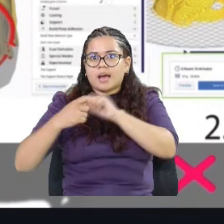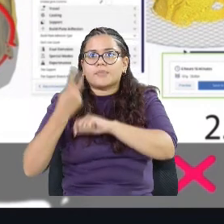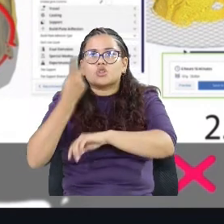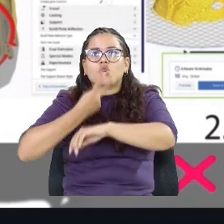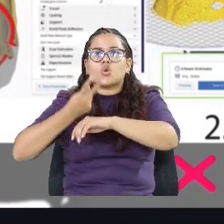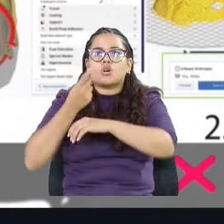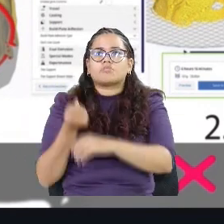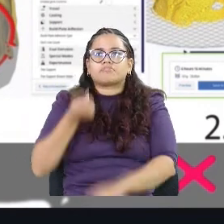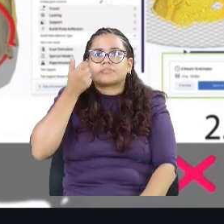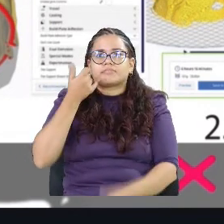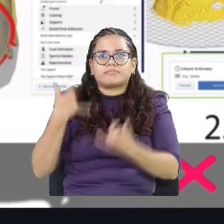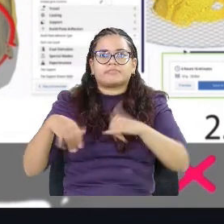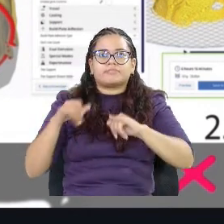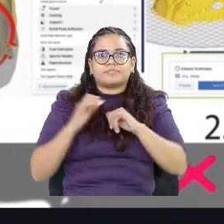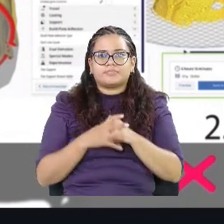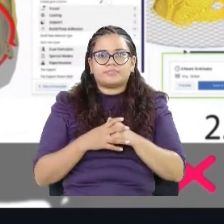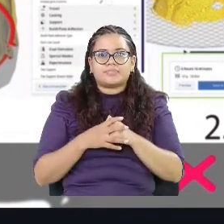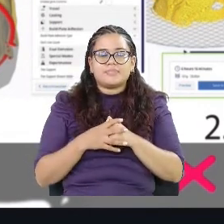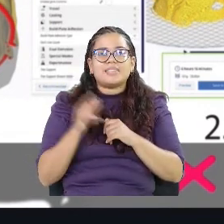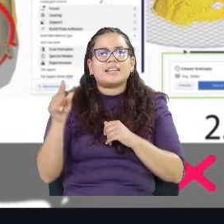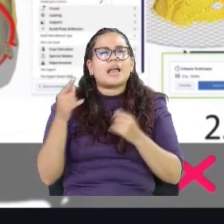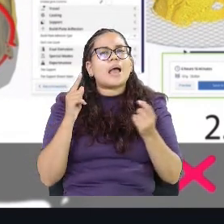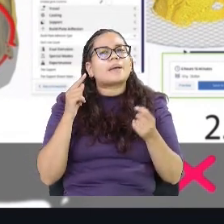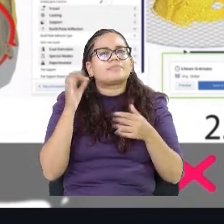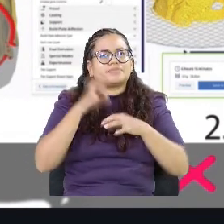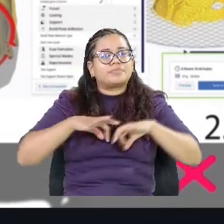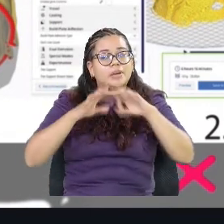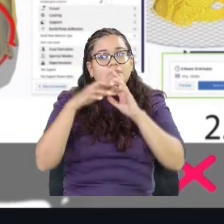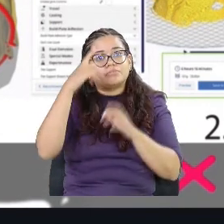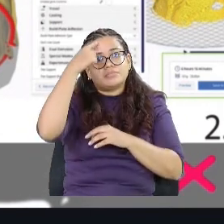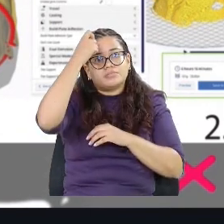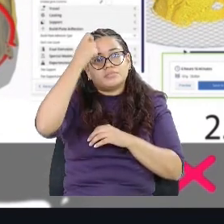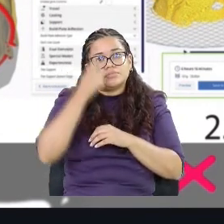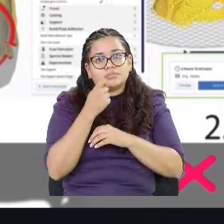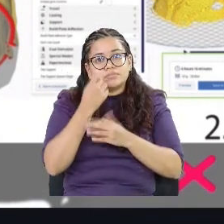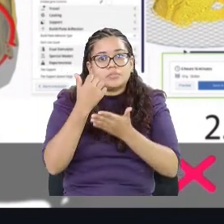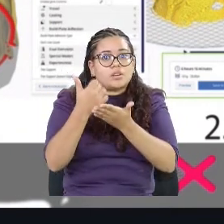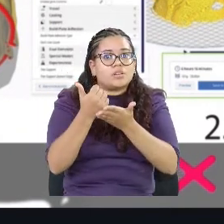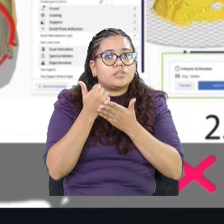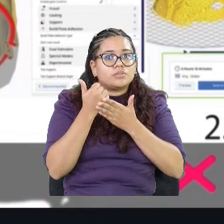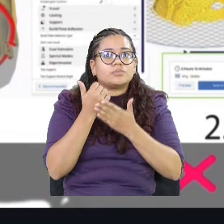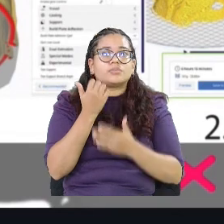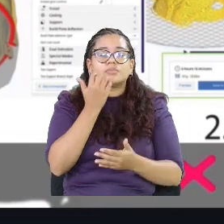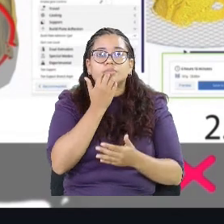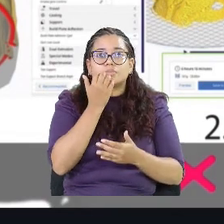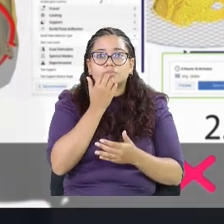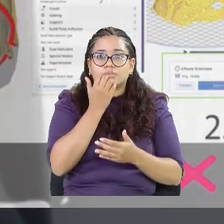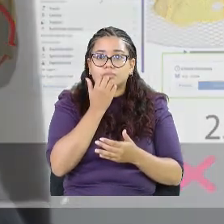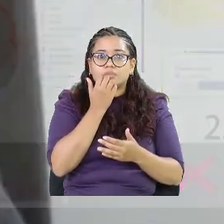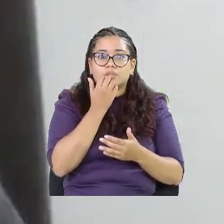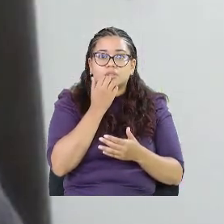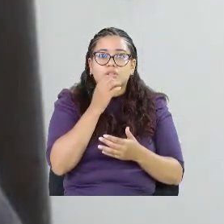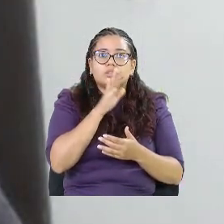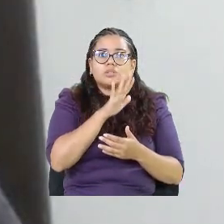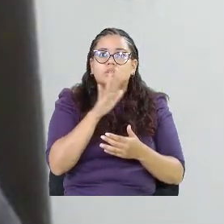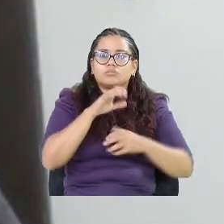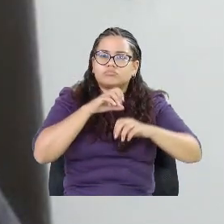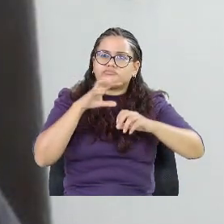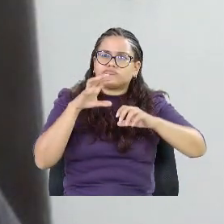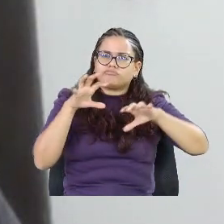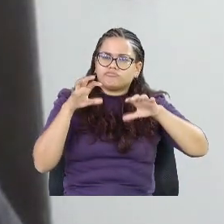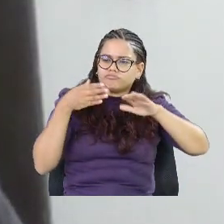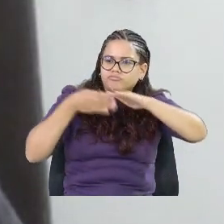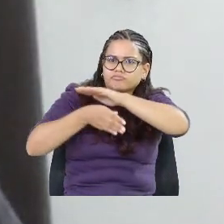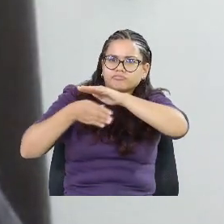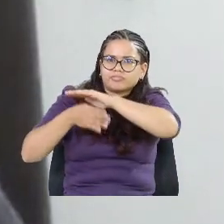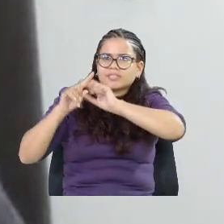Entonces, ese tipo de cosas son importantes en tenerlas en cuenta porque nos ayuda a poder tener más acceso con